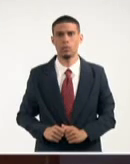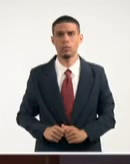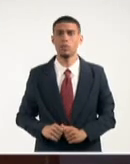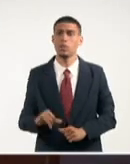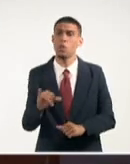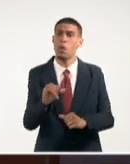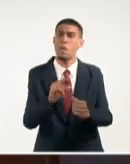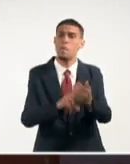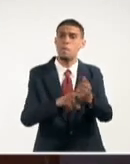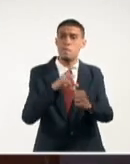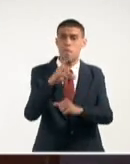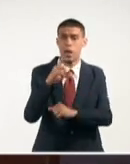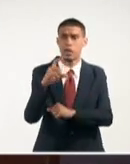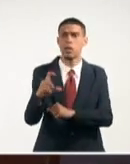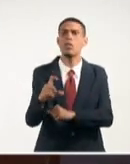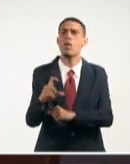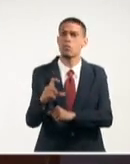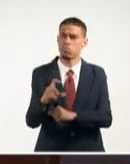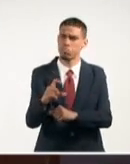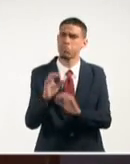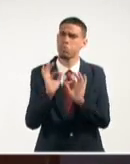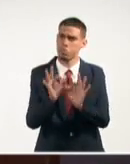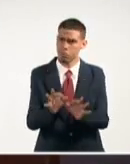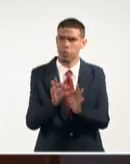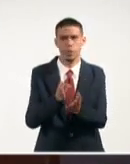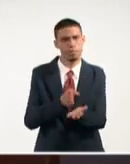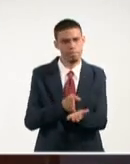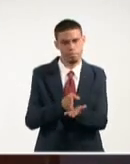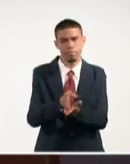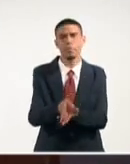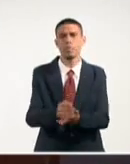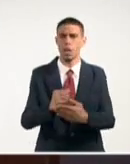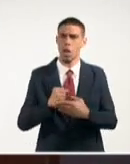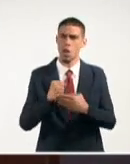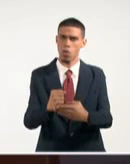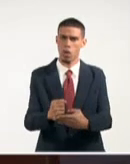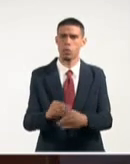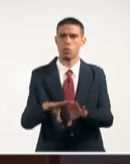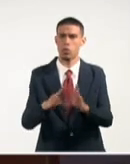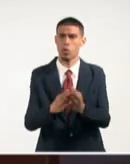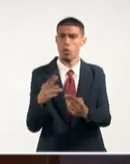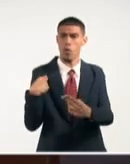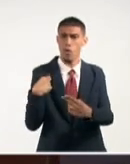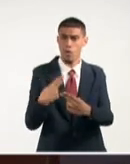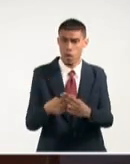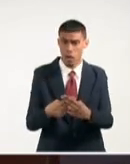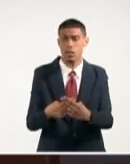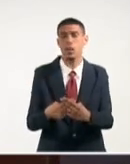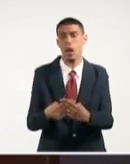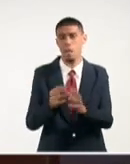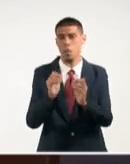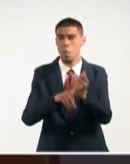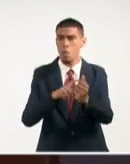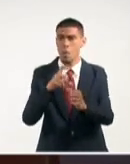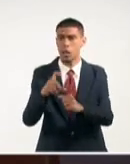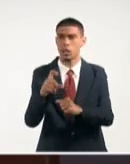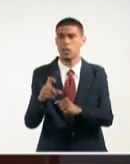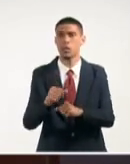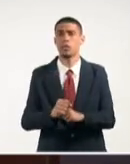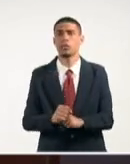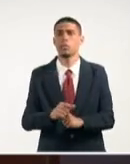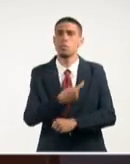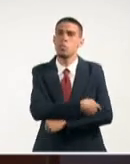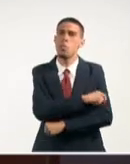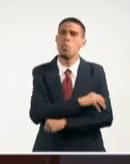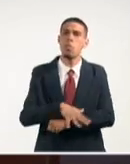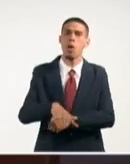partido devenido en digno heredero de la confianza depositada por el pueblo en su